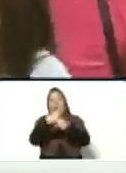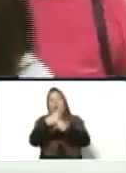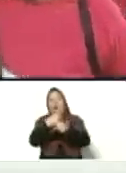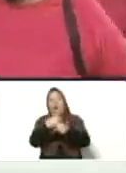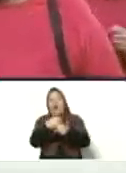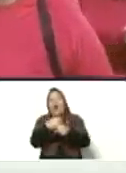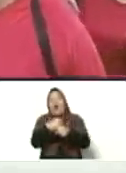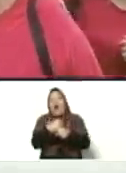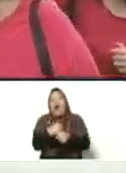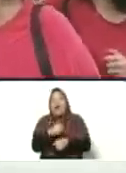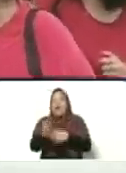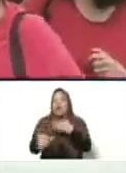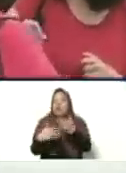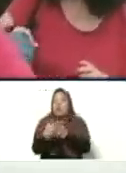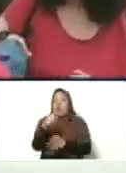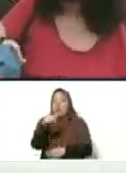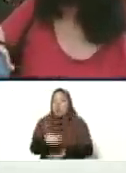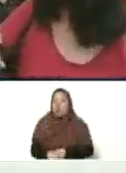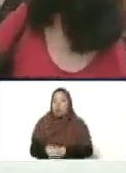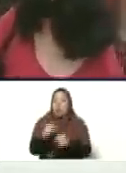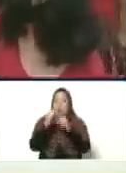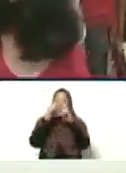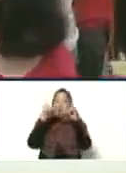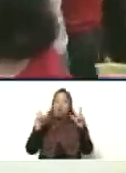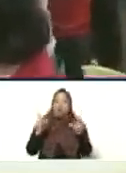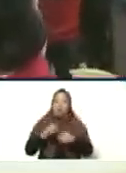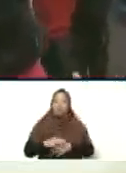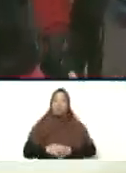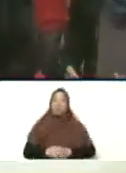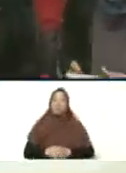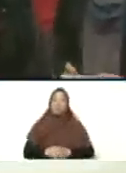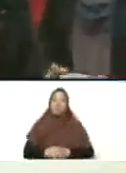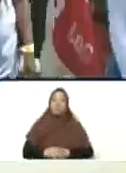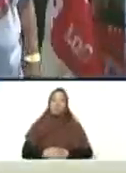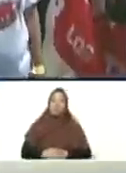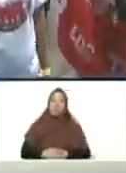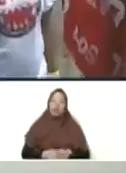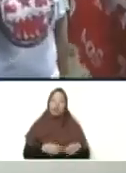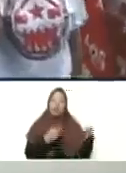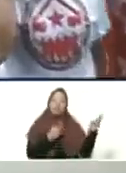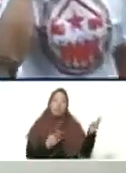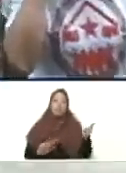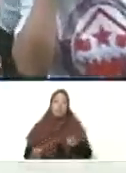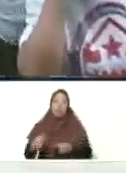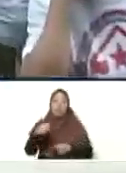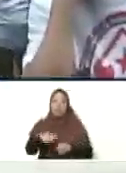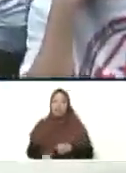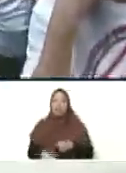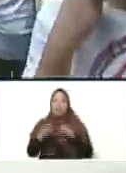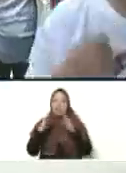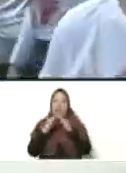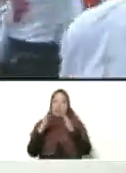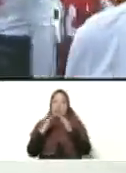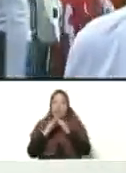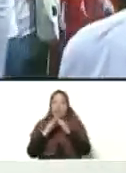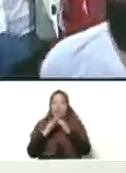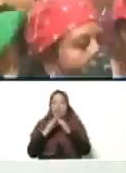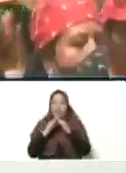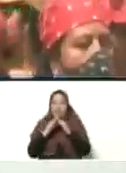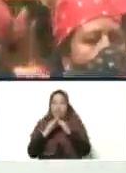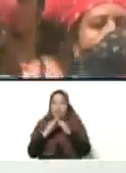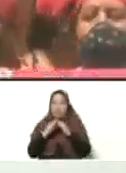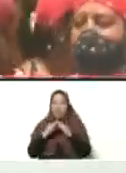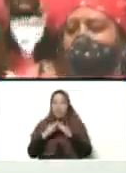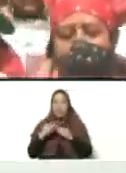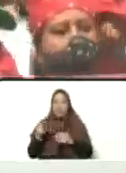llegaron hasta aquí bienvenido fue a su casa el